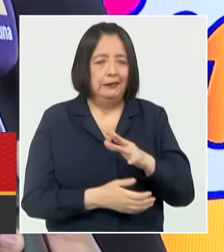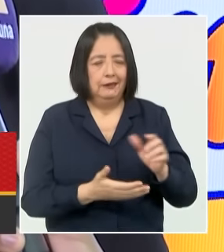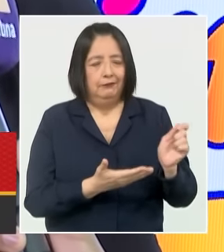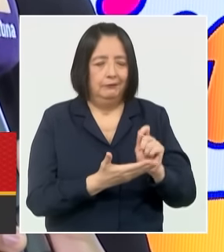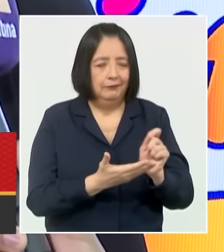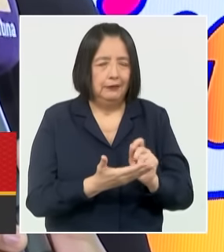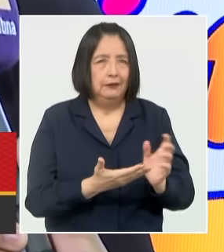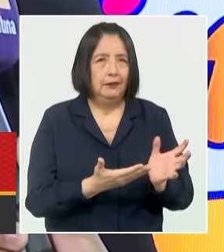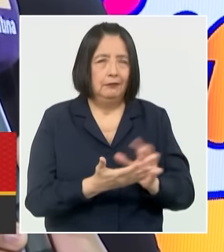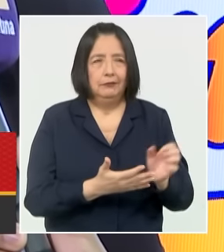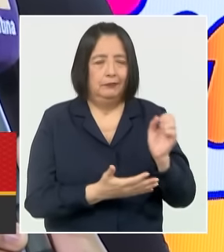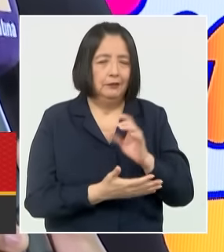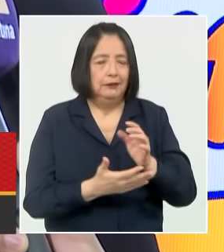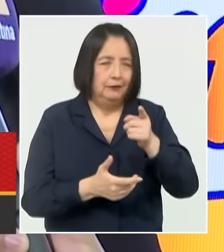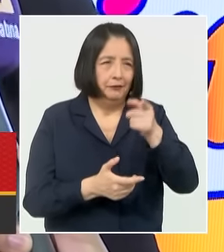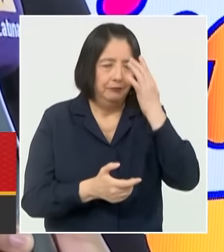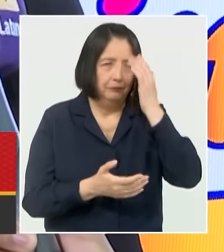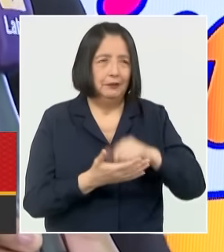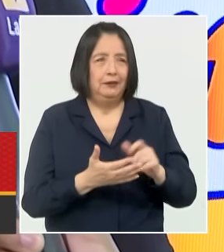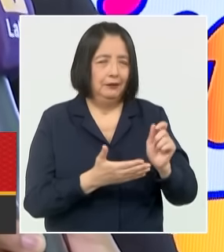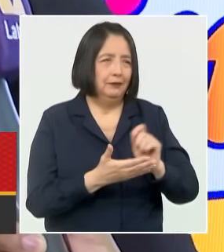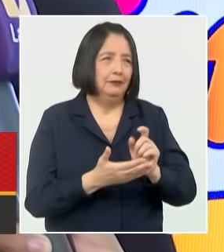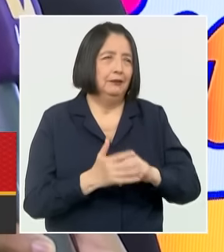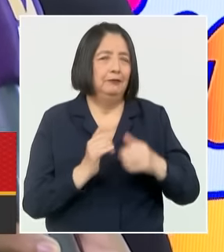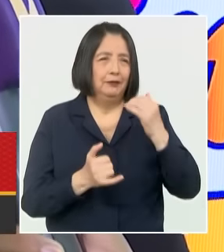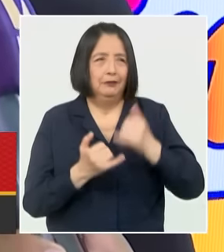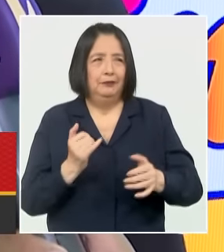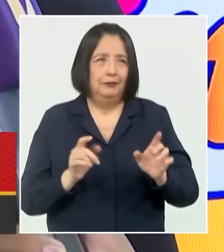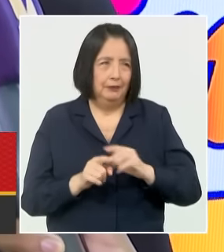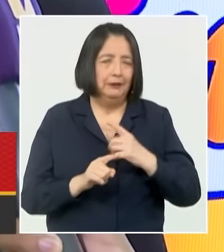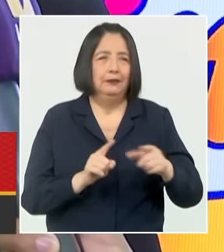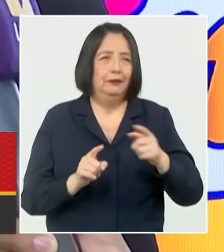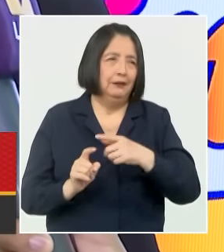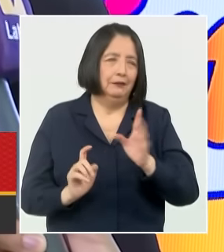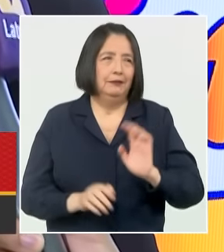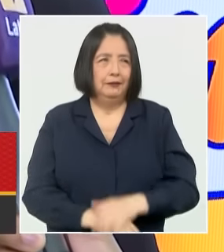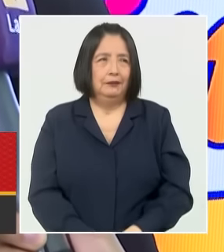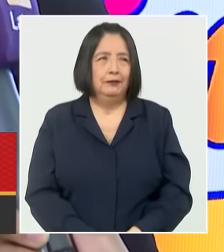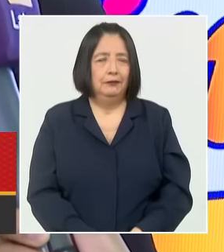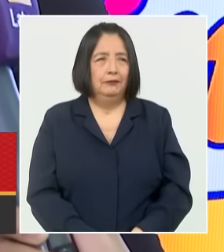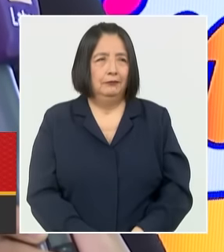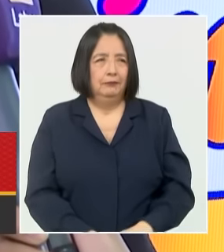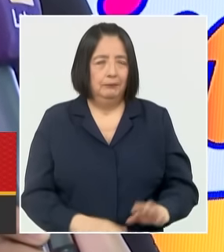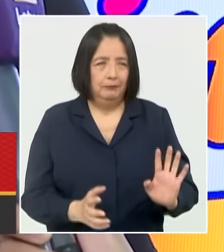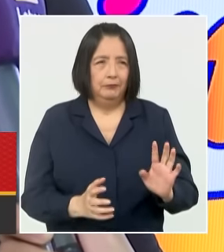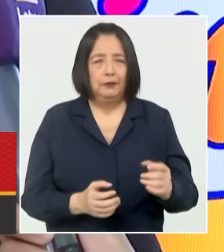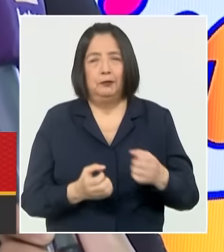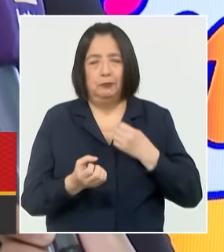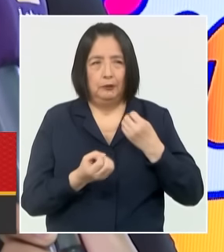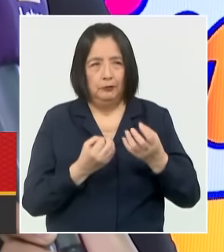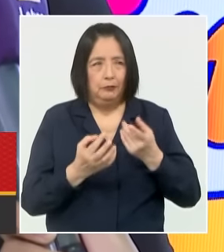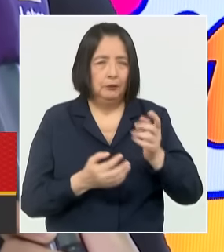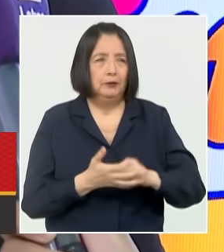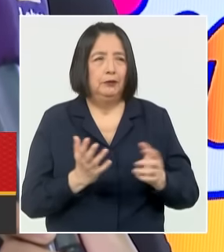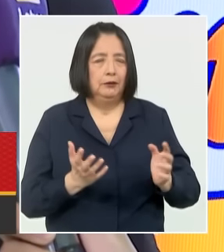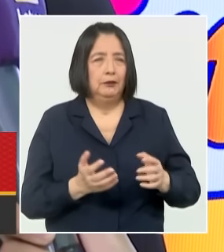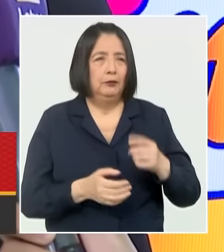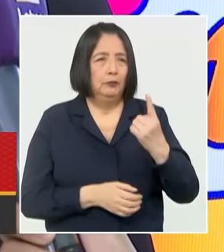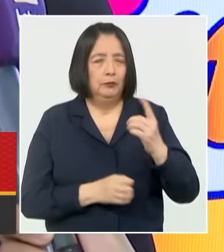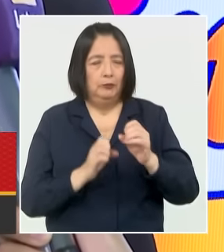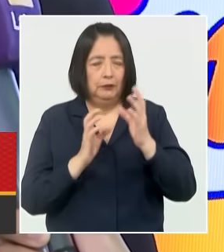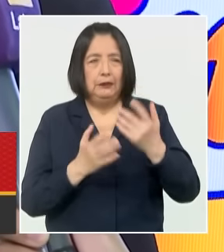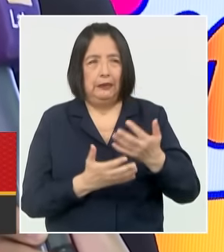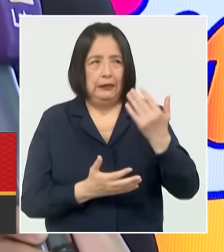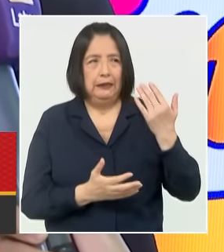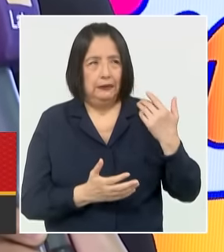reescribiéndolo. Si vieran el primer borrador versus el último, se darían cuenta que es un discurso completamente distinto. Y de hecho, como lo mencioné en el discurso, un día